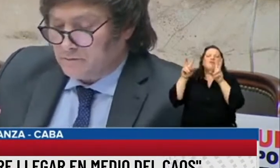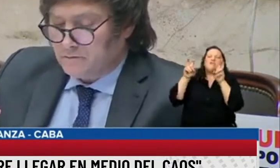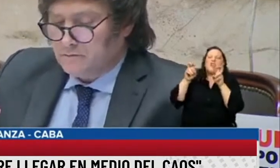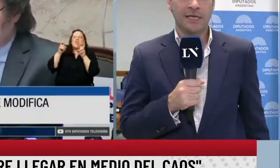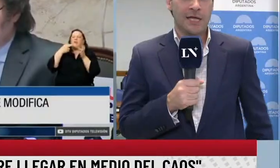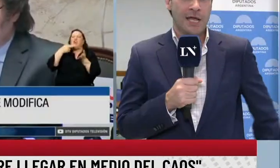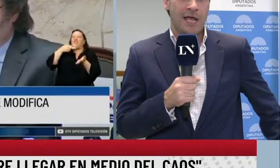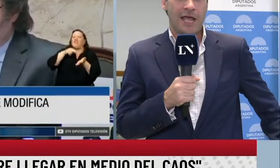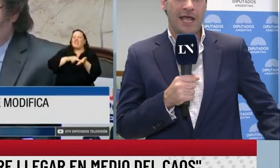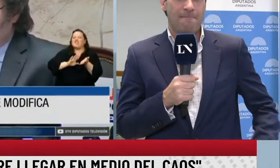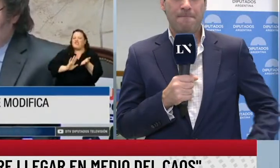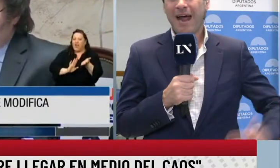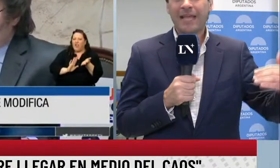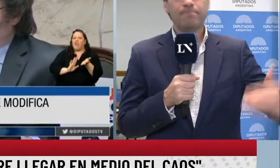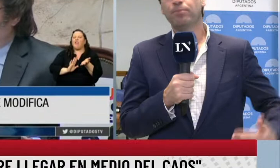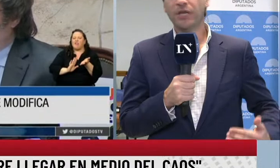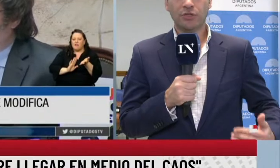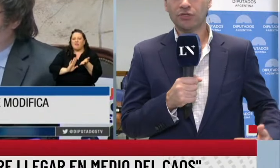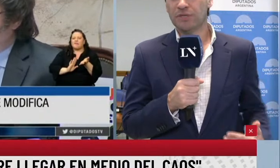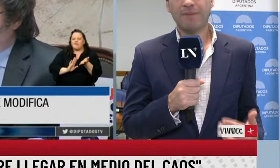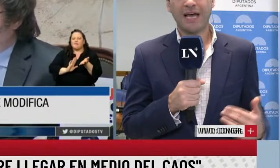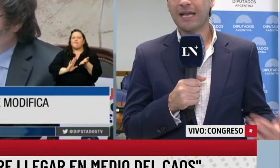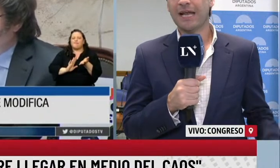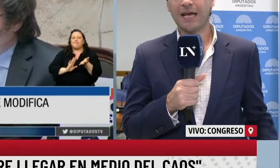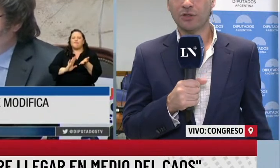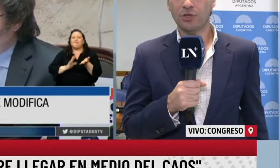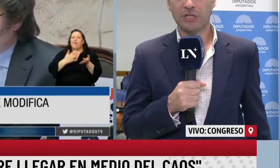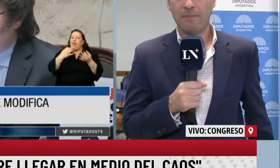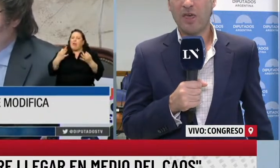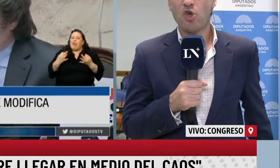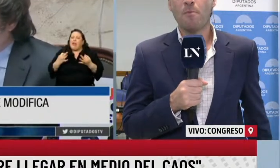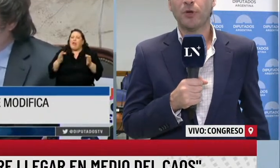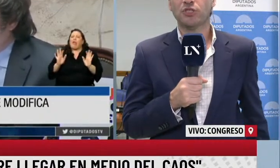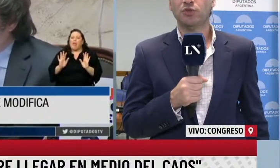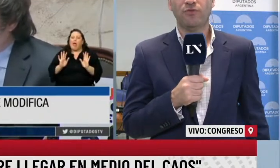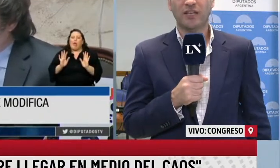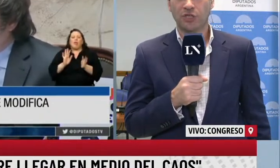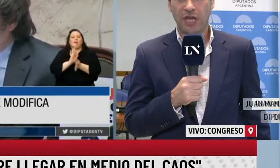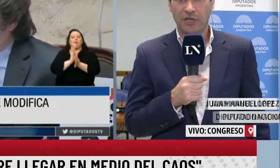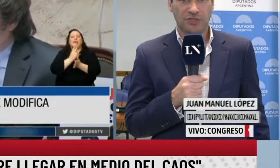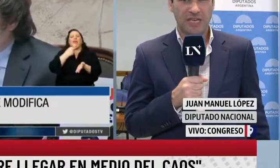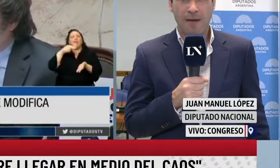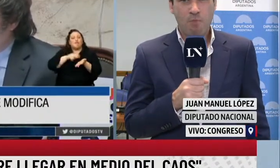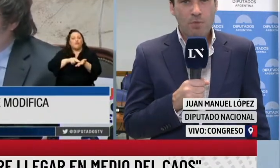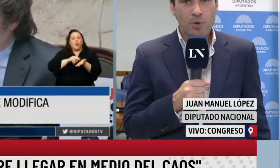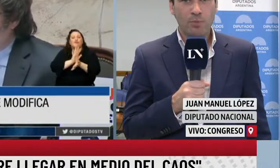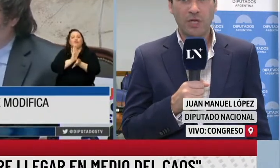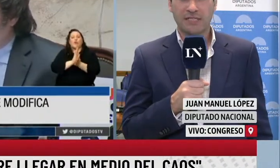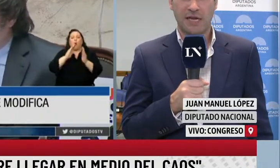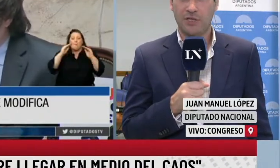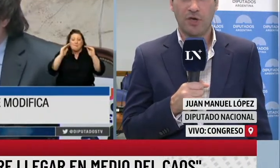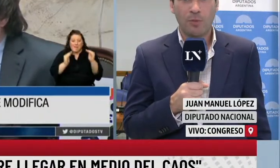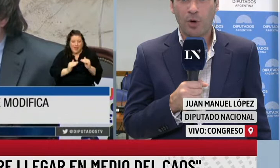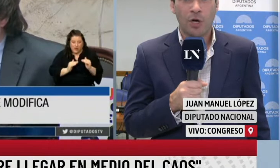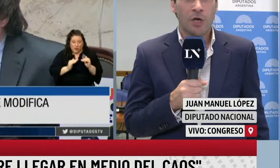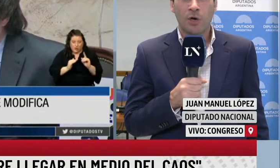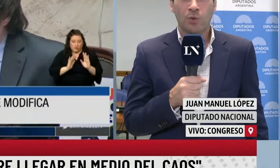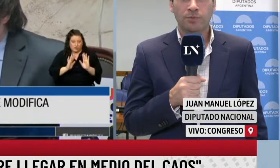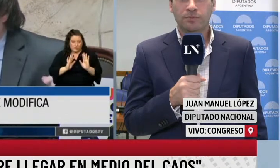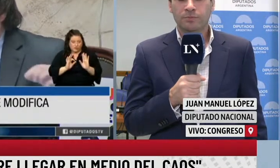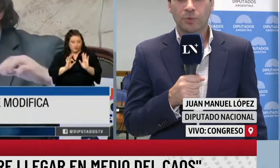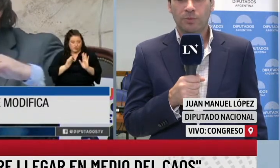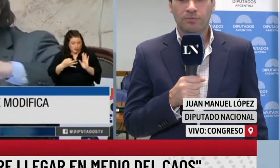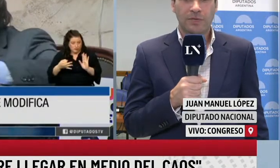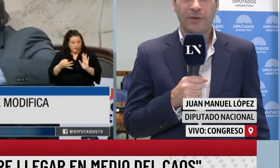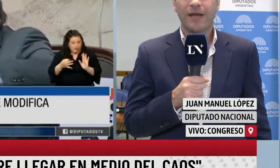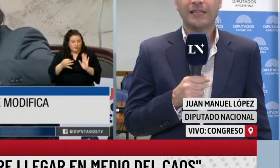fiscal es decir baje impuestos sin bajar el gasto en el medio de un proceso inflacionario sería muy muy muy extraño es como